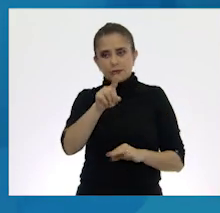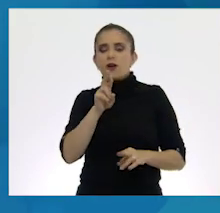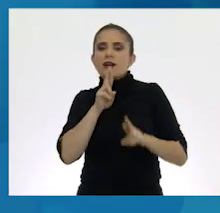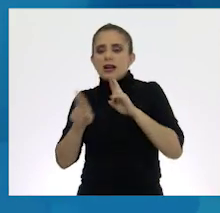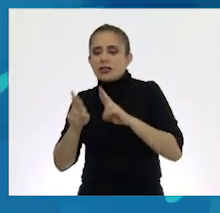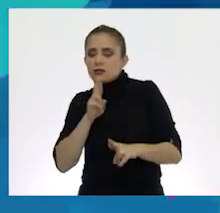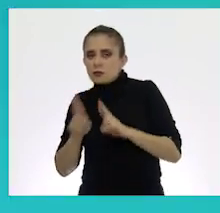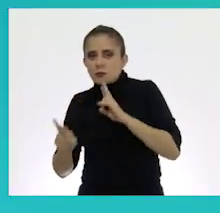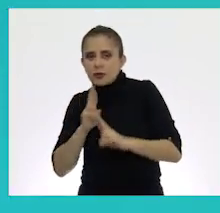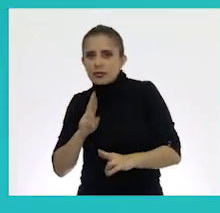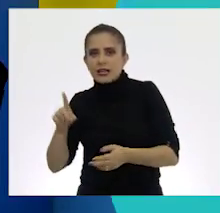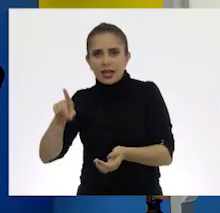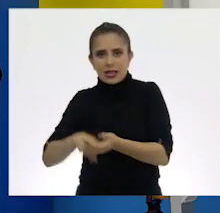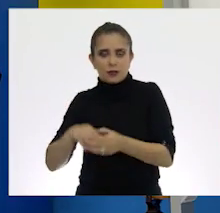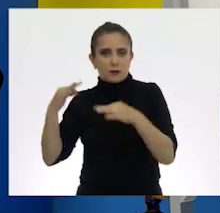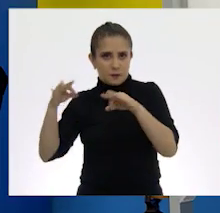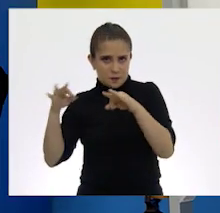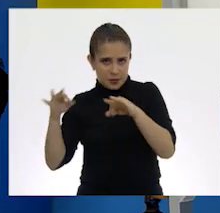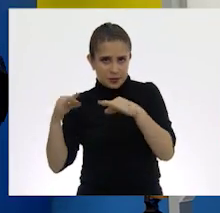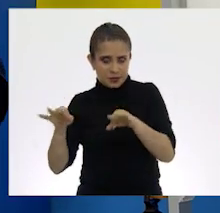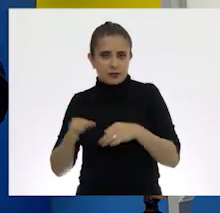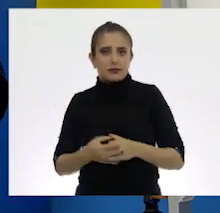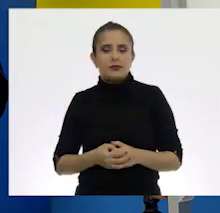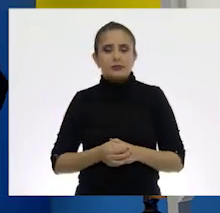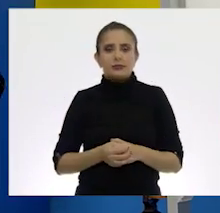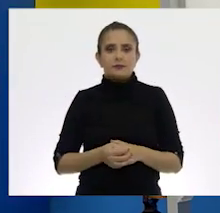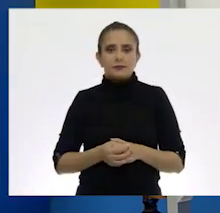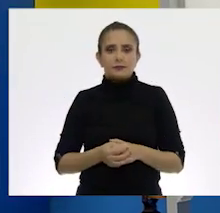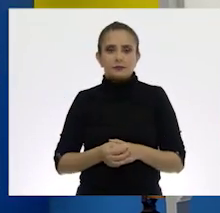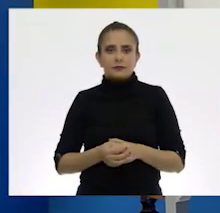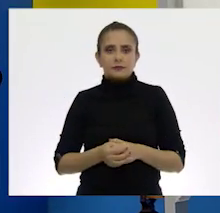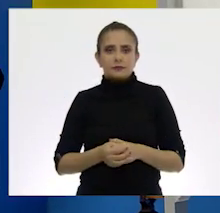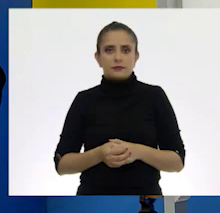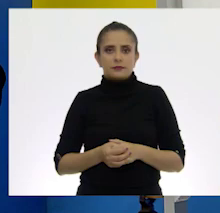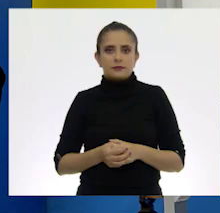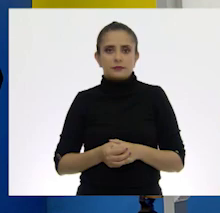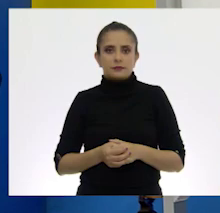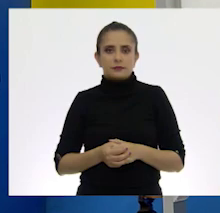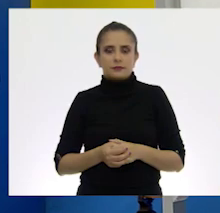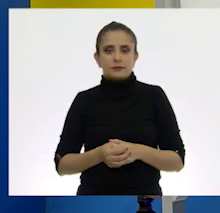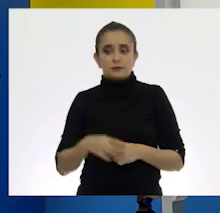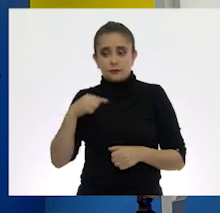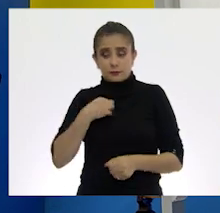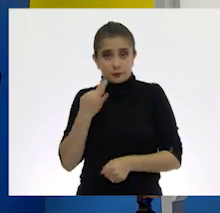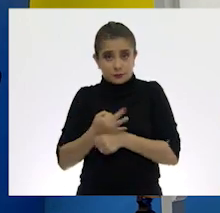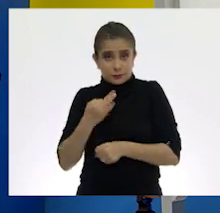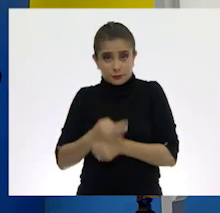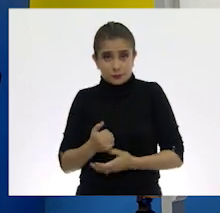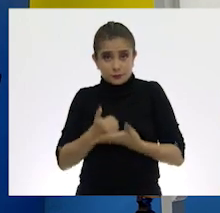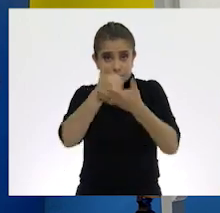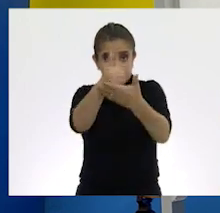se señalan. Por supuesto, lo que no quiero es irlo contestando con ustedes, porque lo que me gustaría